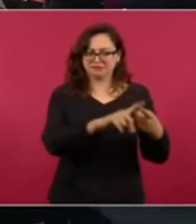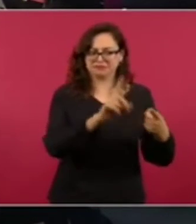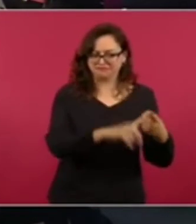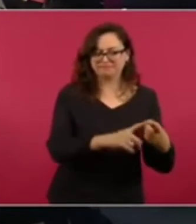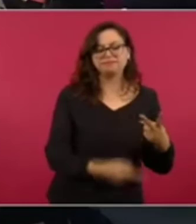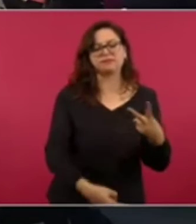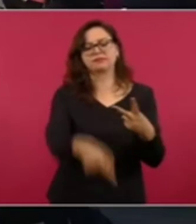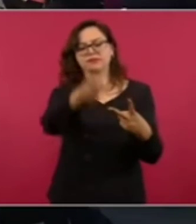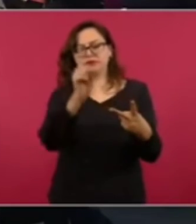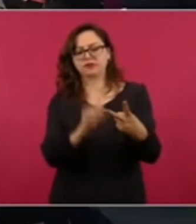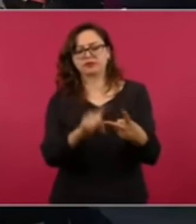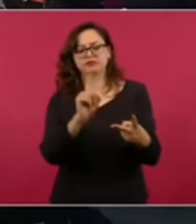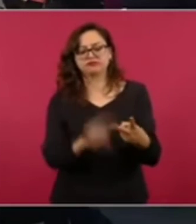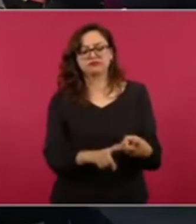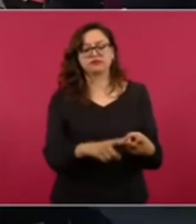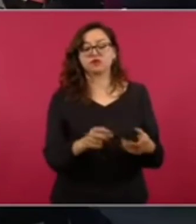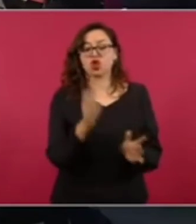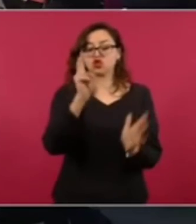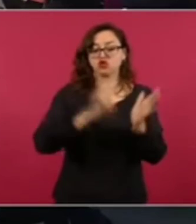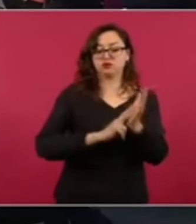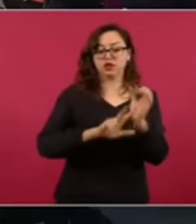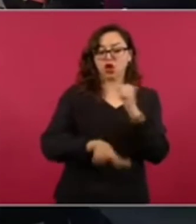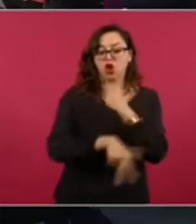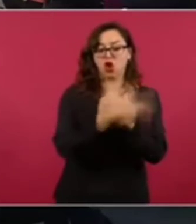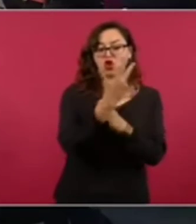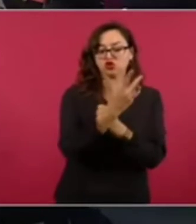¿Qué opinaron los medios?